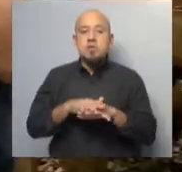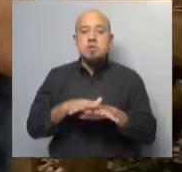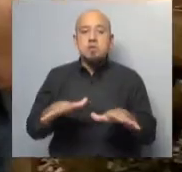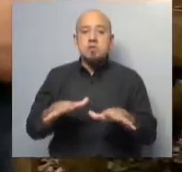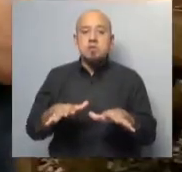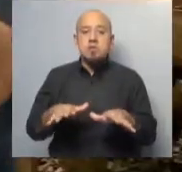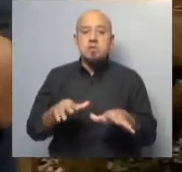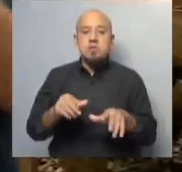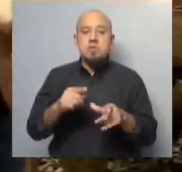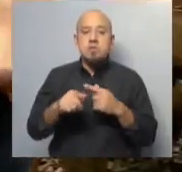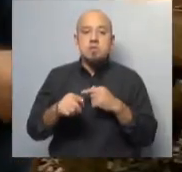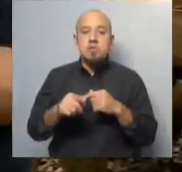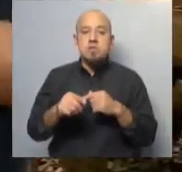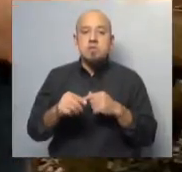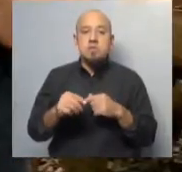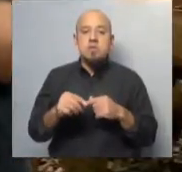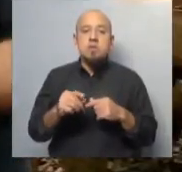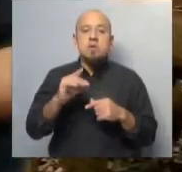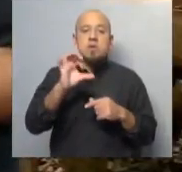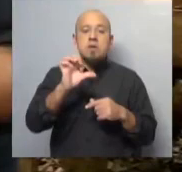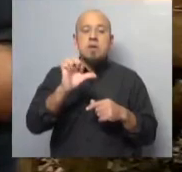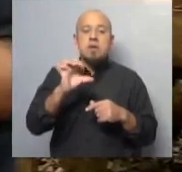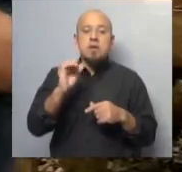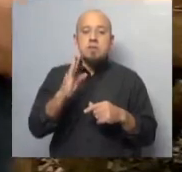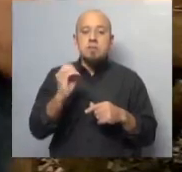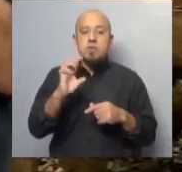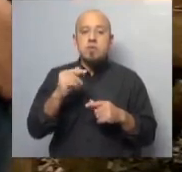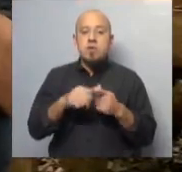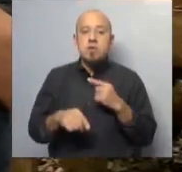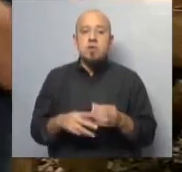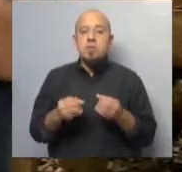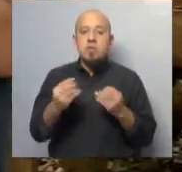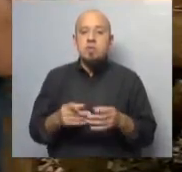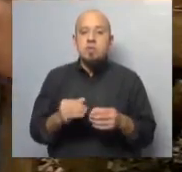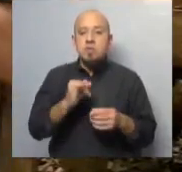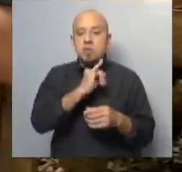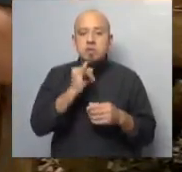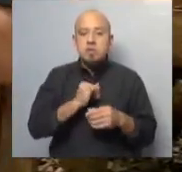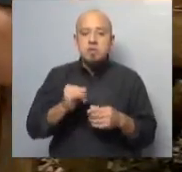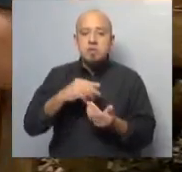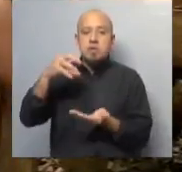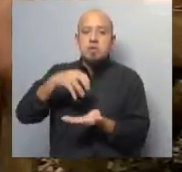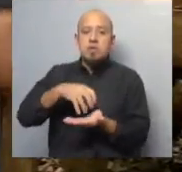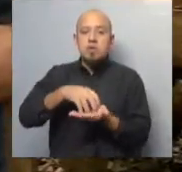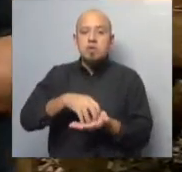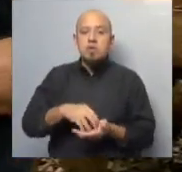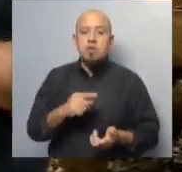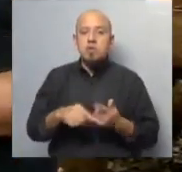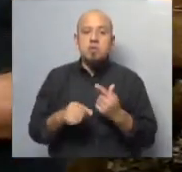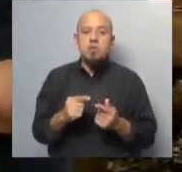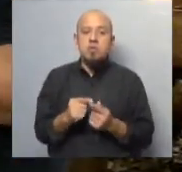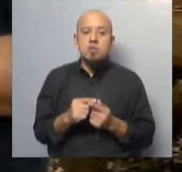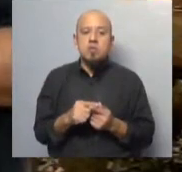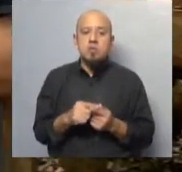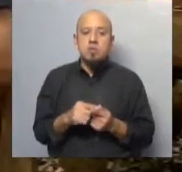esporas análogas a las semillas de las plantas con los cuales se reproducen. Por eso seta y hongo no es exactamente lo mismo. Primer tip, me gusta